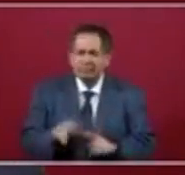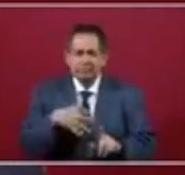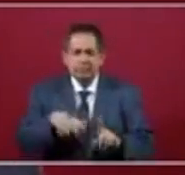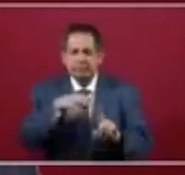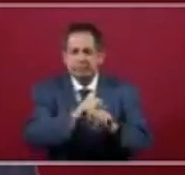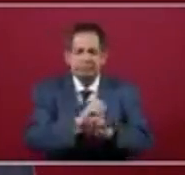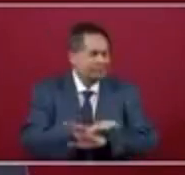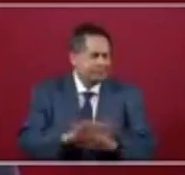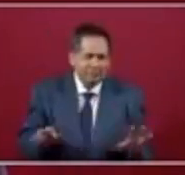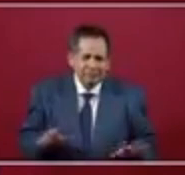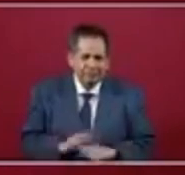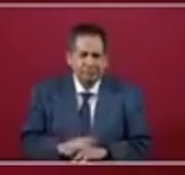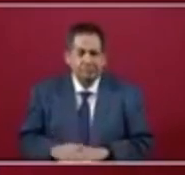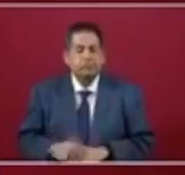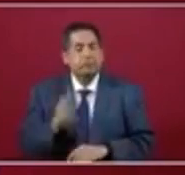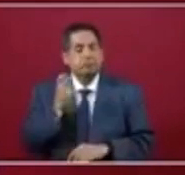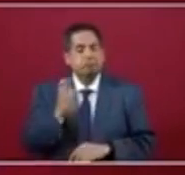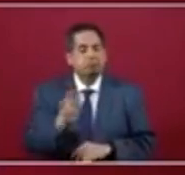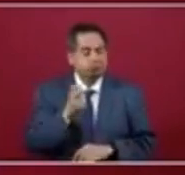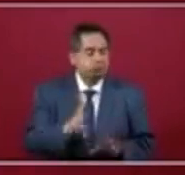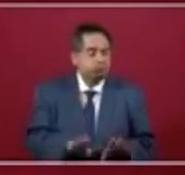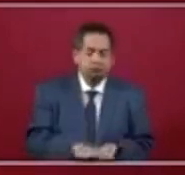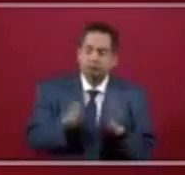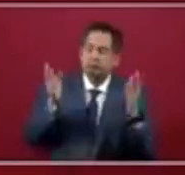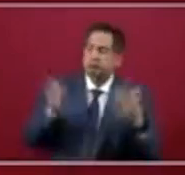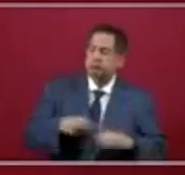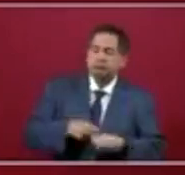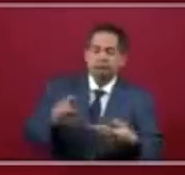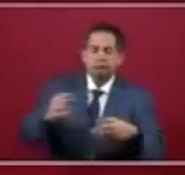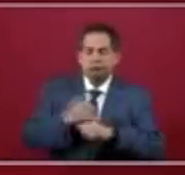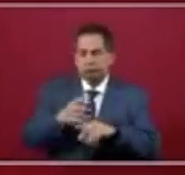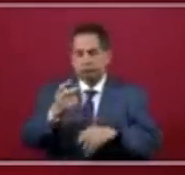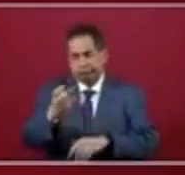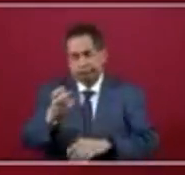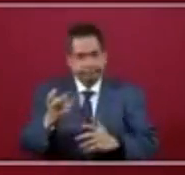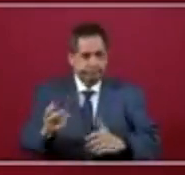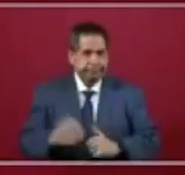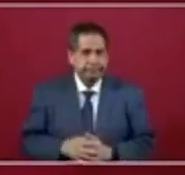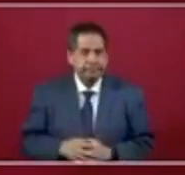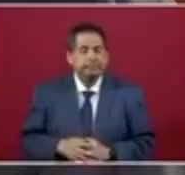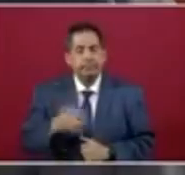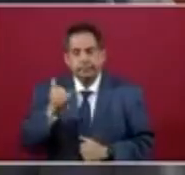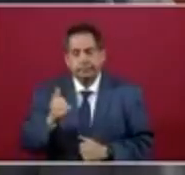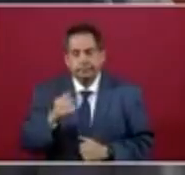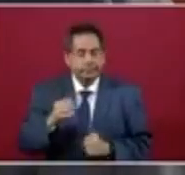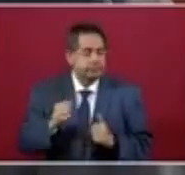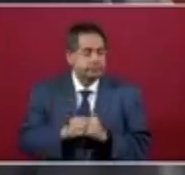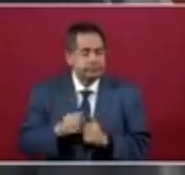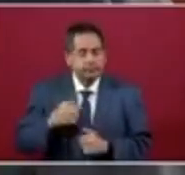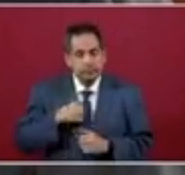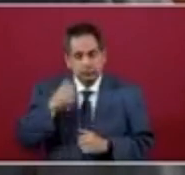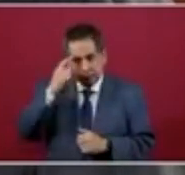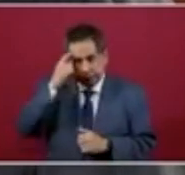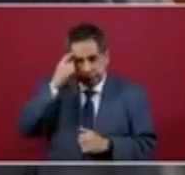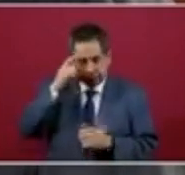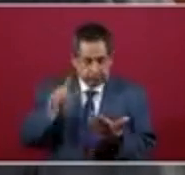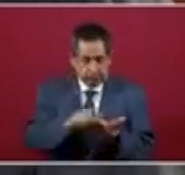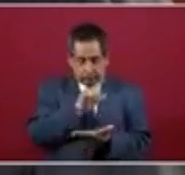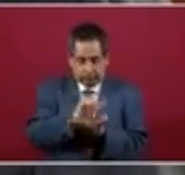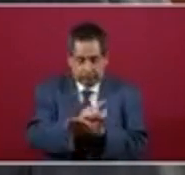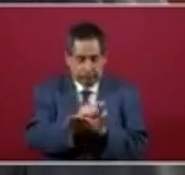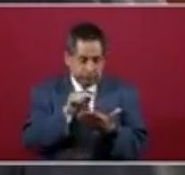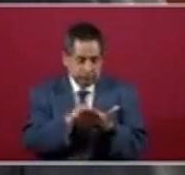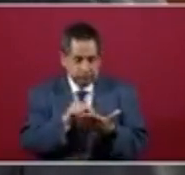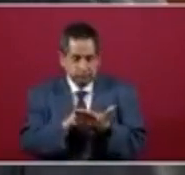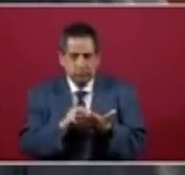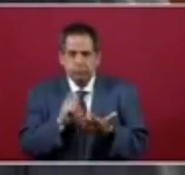eso es que se está haciendo esto. Y de conformidad con las leyes, pues